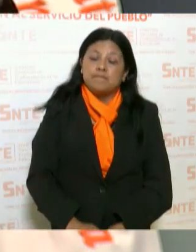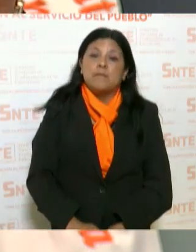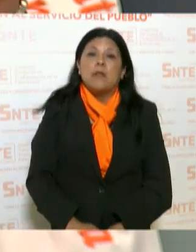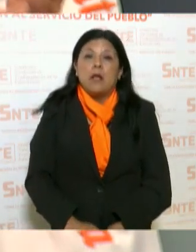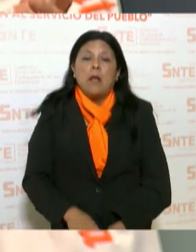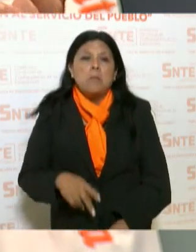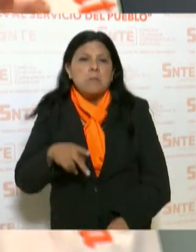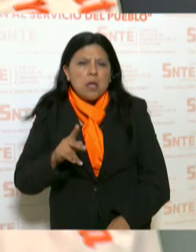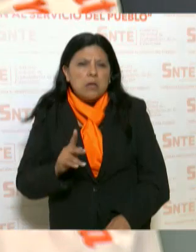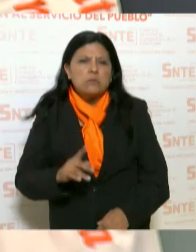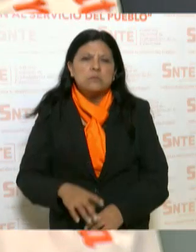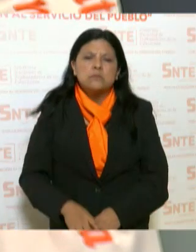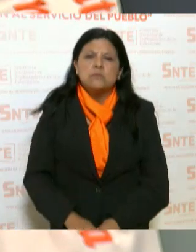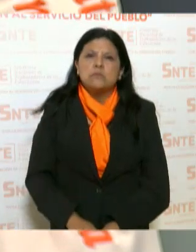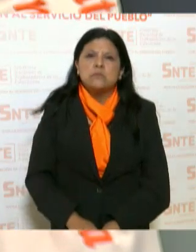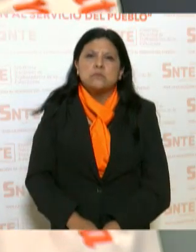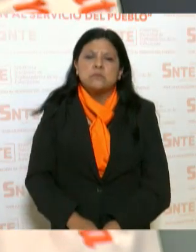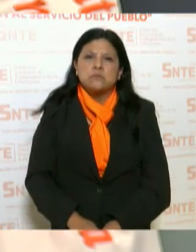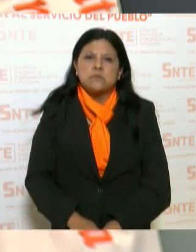pesar de